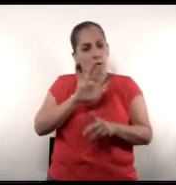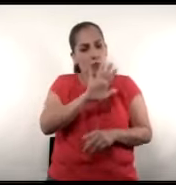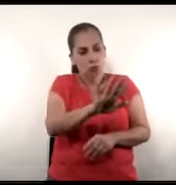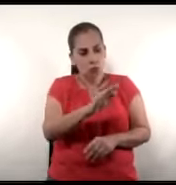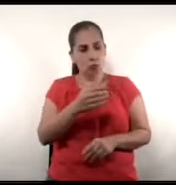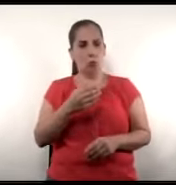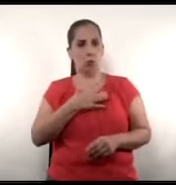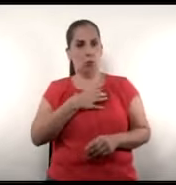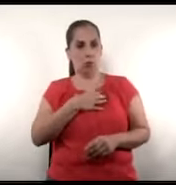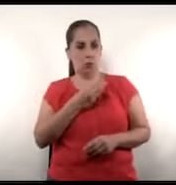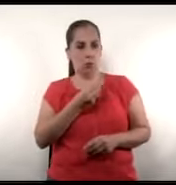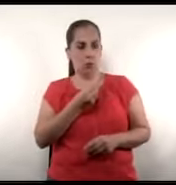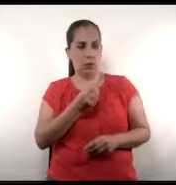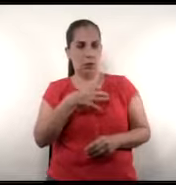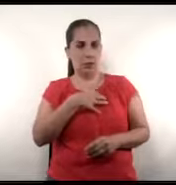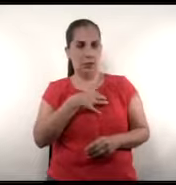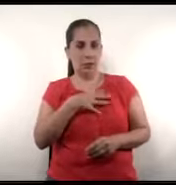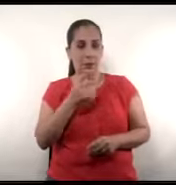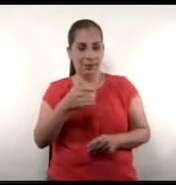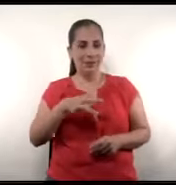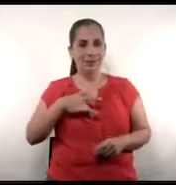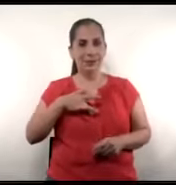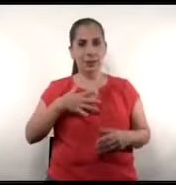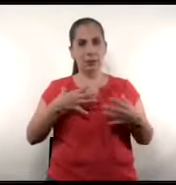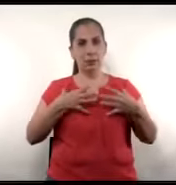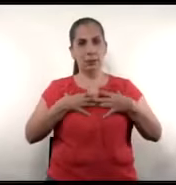capacidad para que se sientan propietarios.